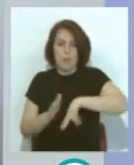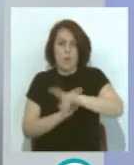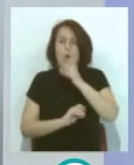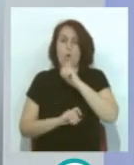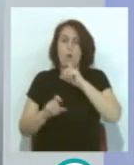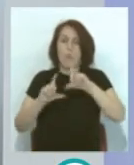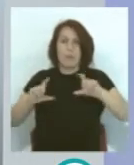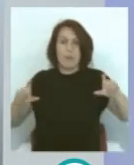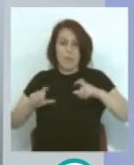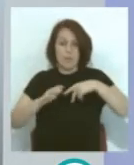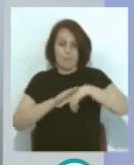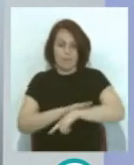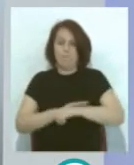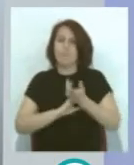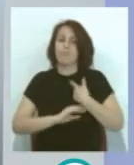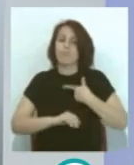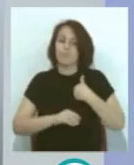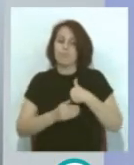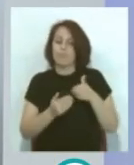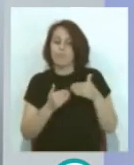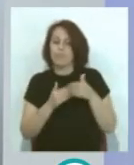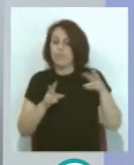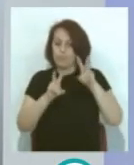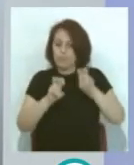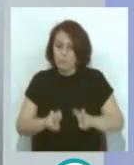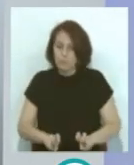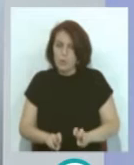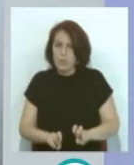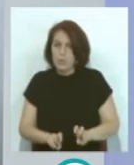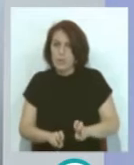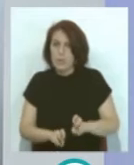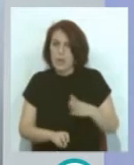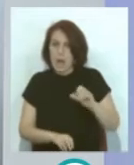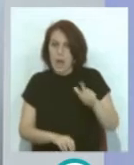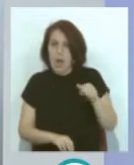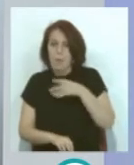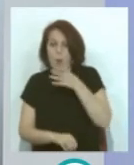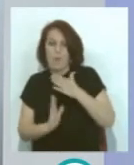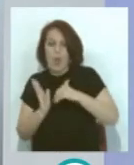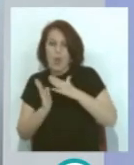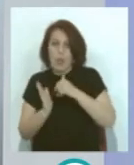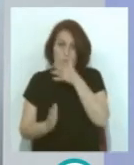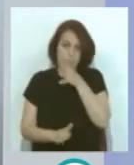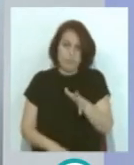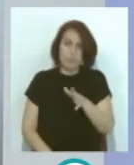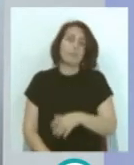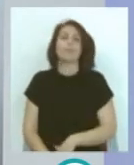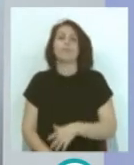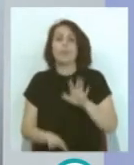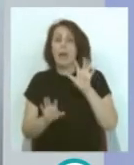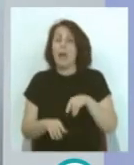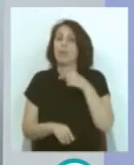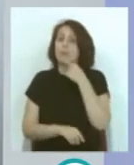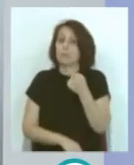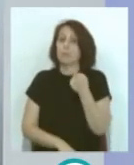departamento de integridad, le iba a abrir expediente a instancias del Valencia por parte del comité de competición. El Cádiz, como tú bien